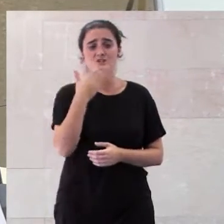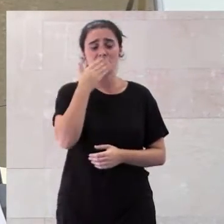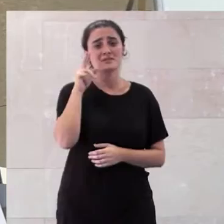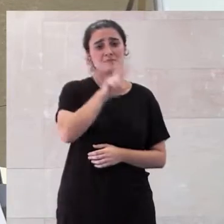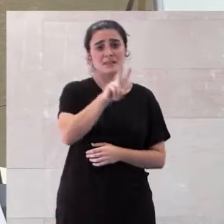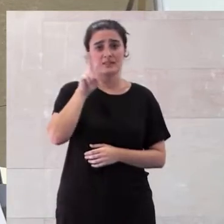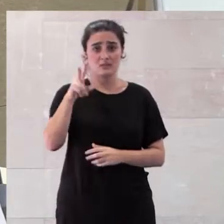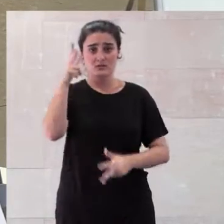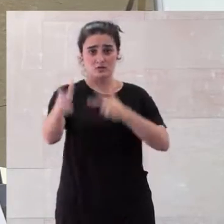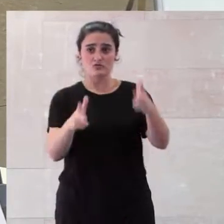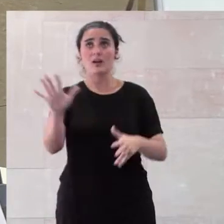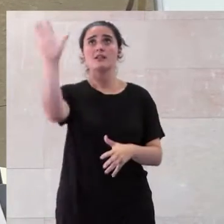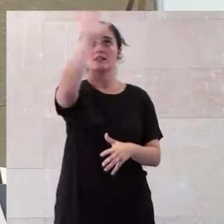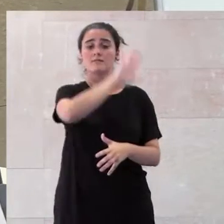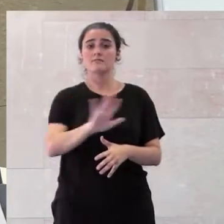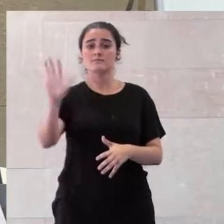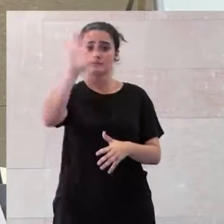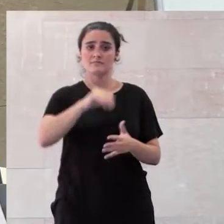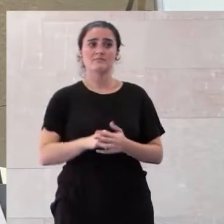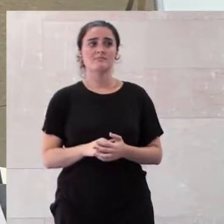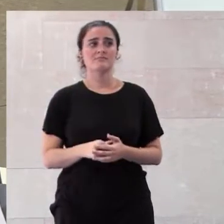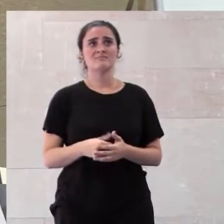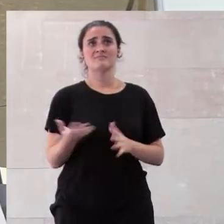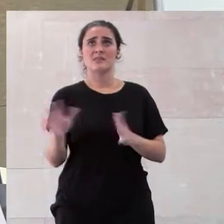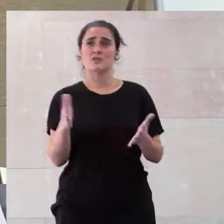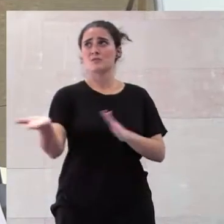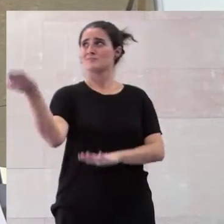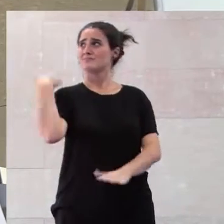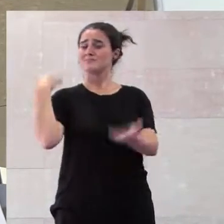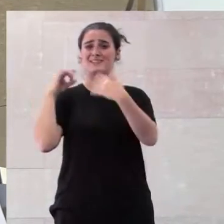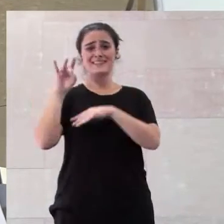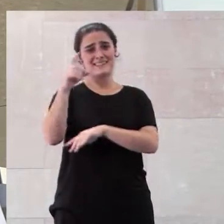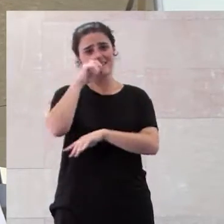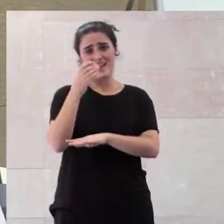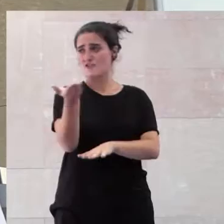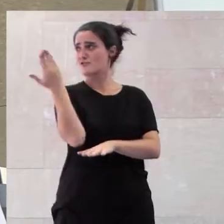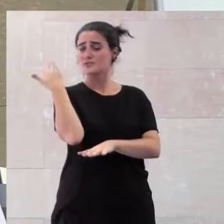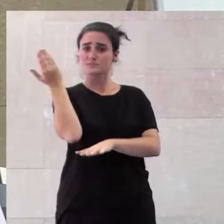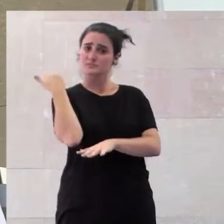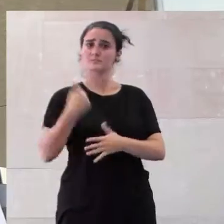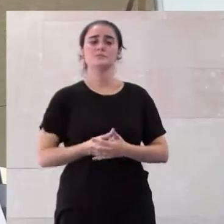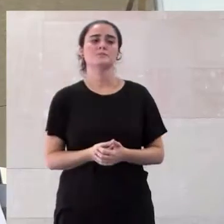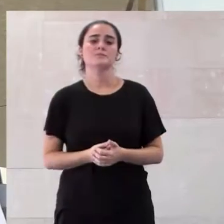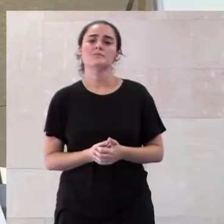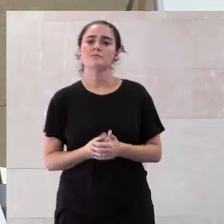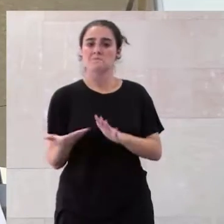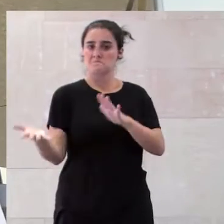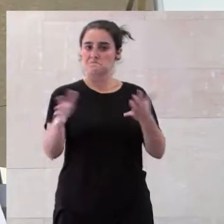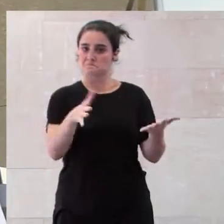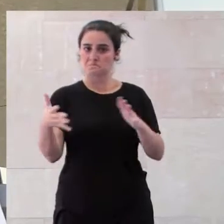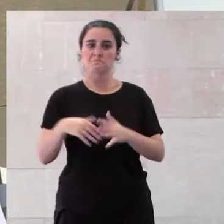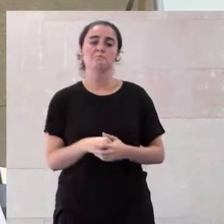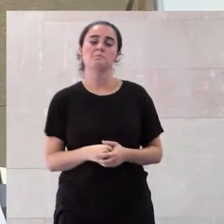que existen en Euskadi, hay que remontarse unos 15 años, bueno, ahora ellas nos explicarán, pero hay que remontarse unos 15 años más o menos